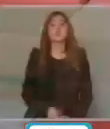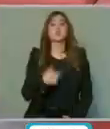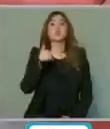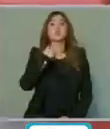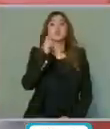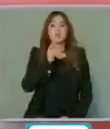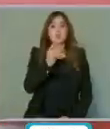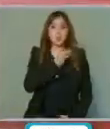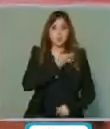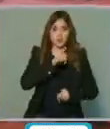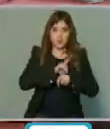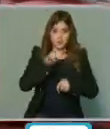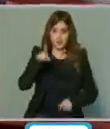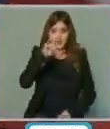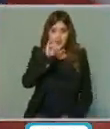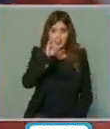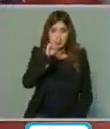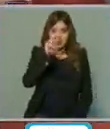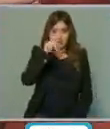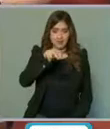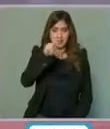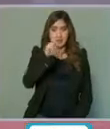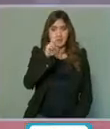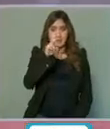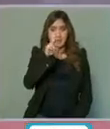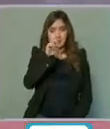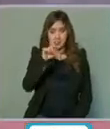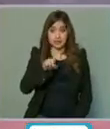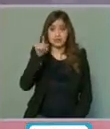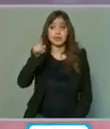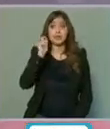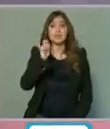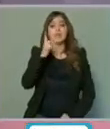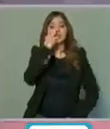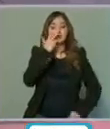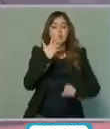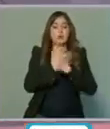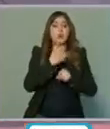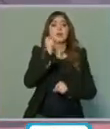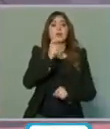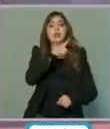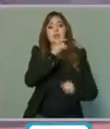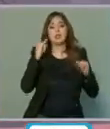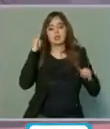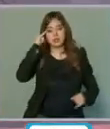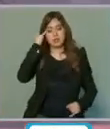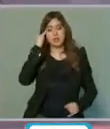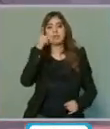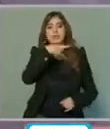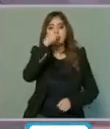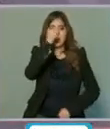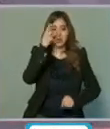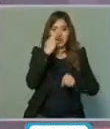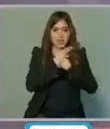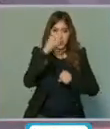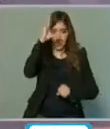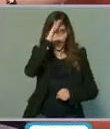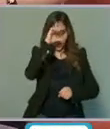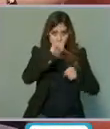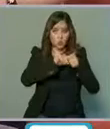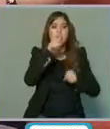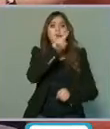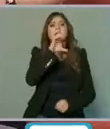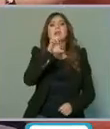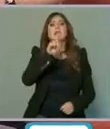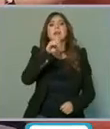Y le quiero dar los buenos días a Iván Pérez Telles. Él es responsable de Asuntos Indígenas de la Secretaría de Cultura de la CDMX. Bienvenido,